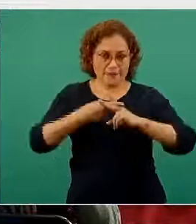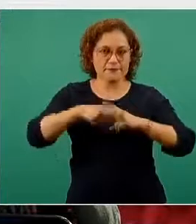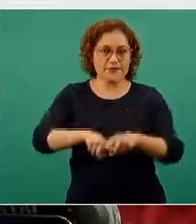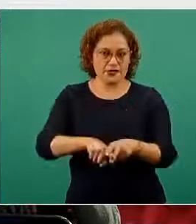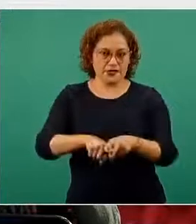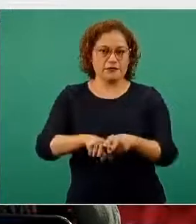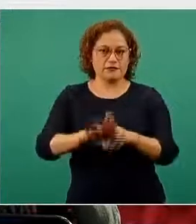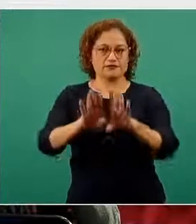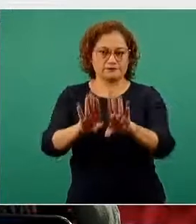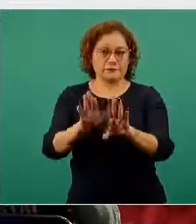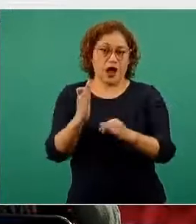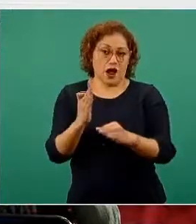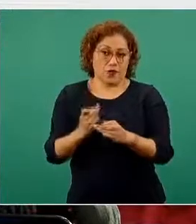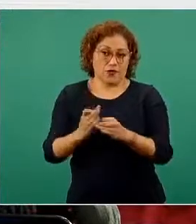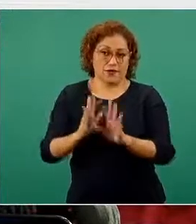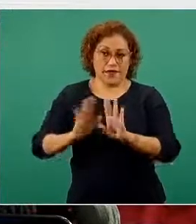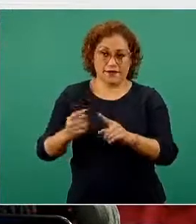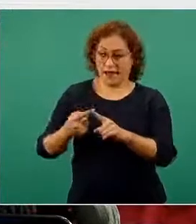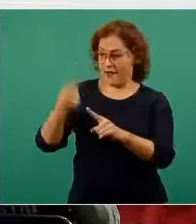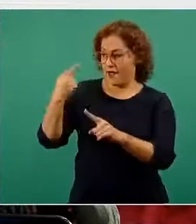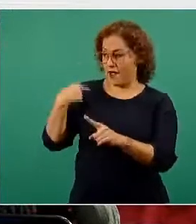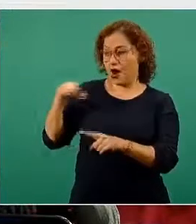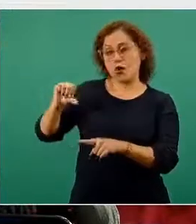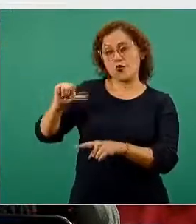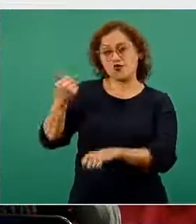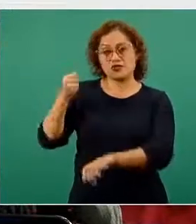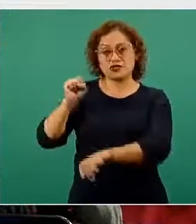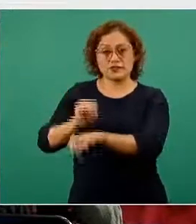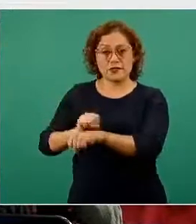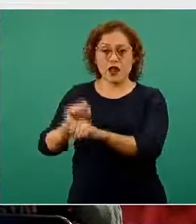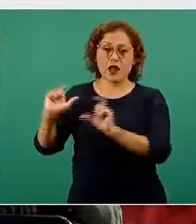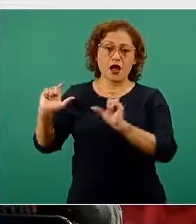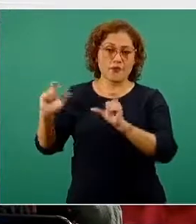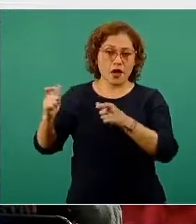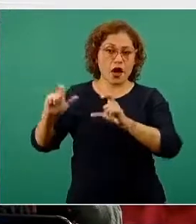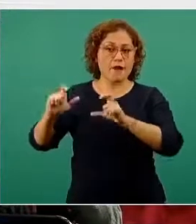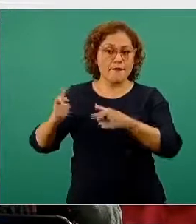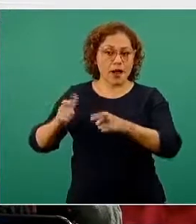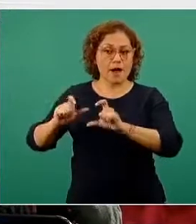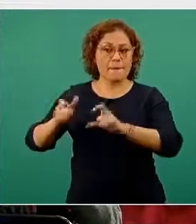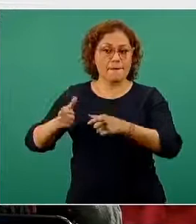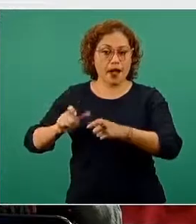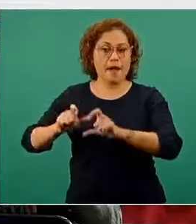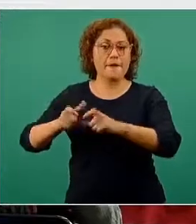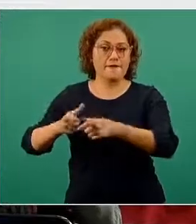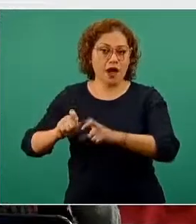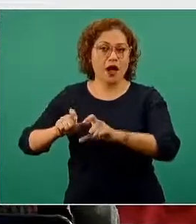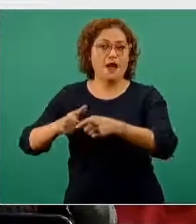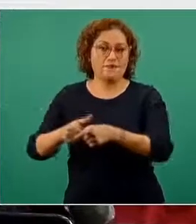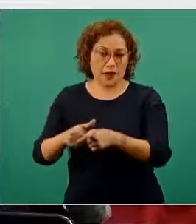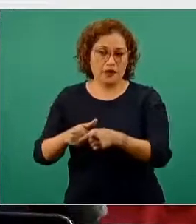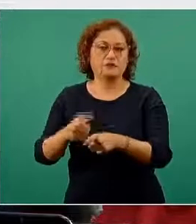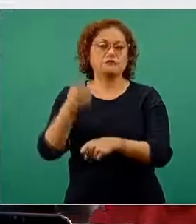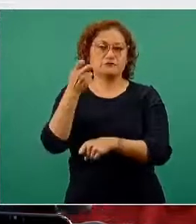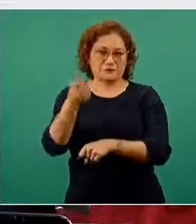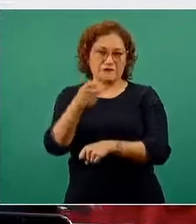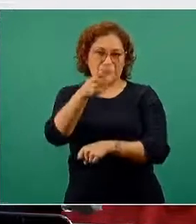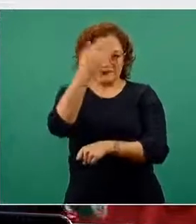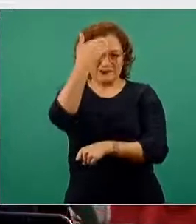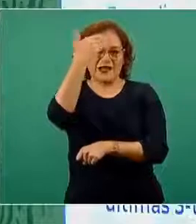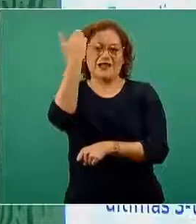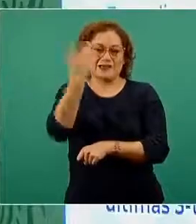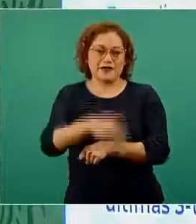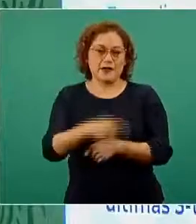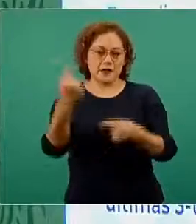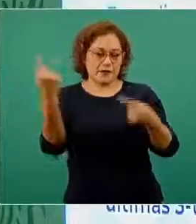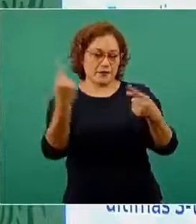Aquí con el semáforo de riesgo COVID, donde semana a semana identificamos la actividad epidémica por medio de 10 indicadores